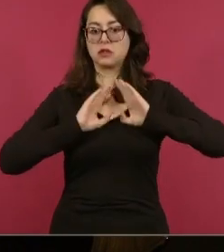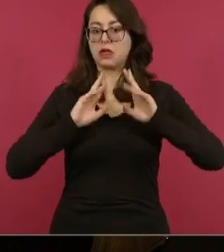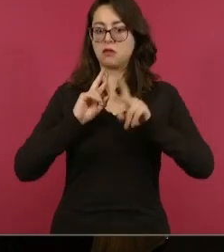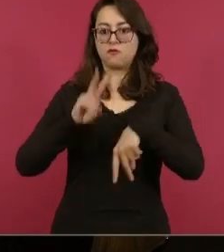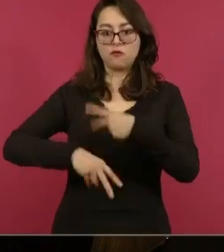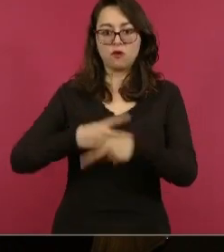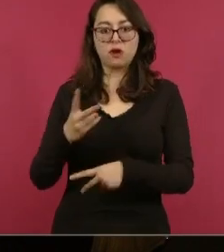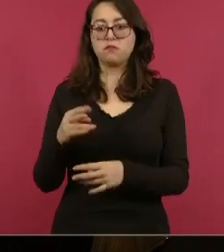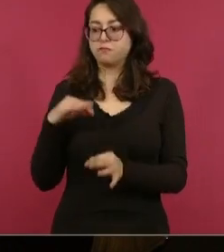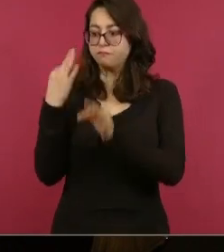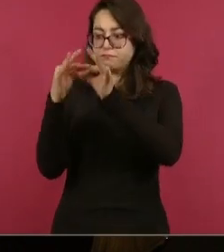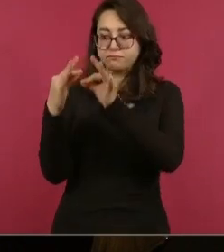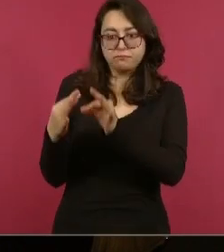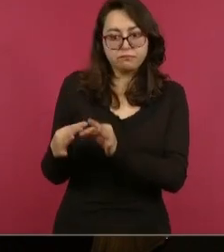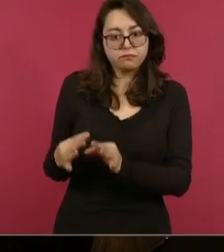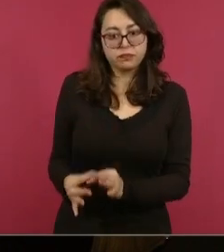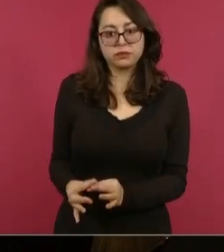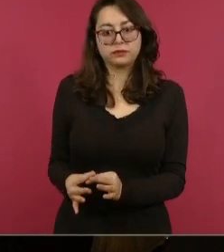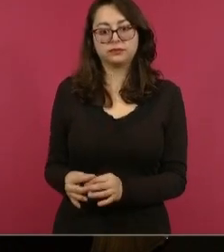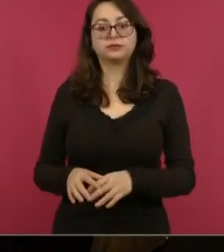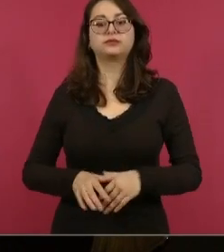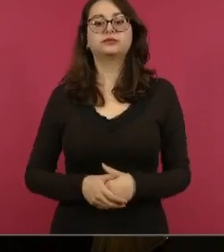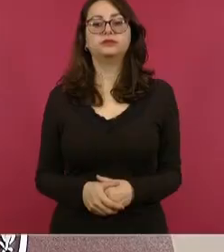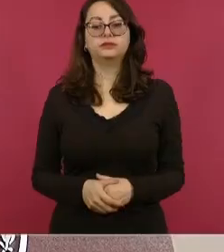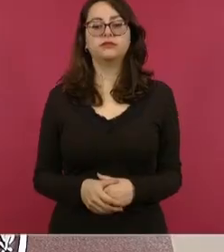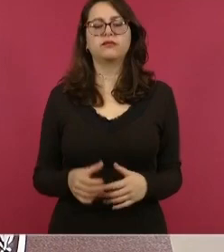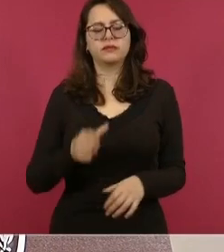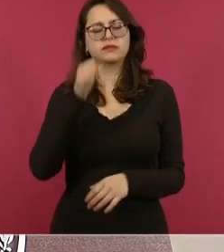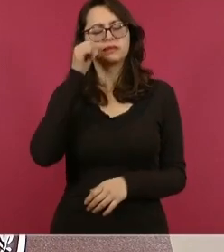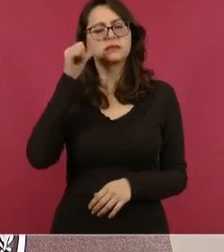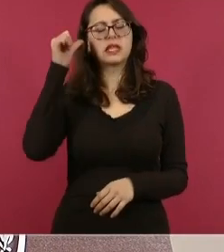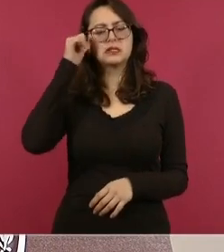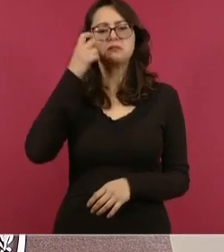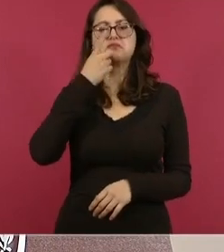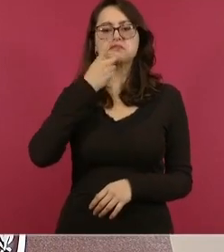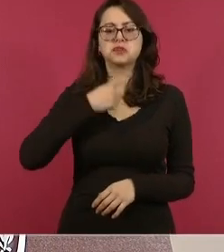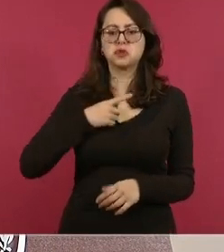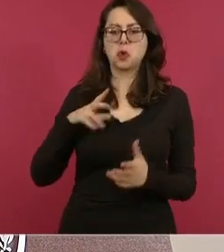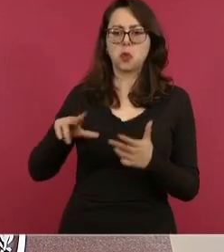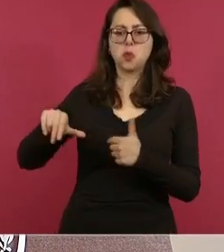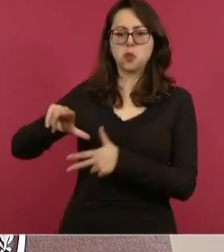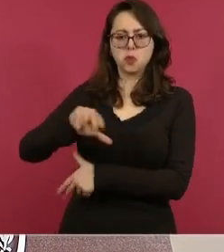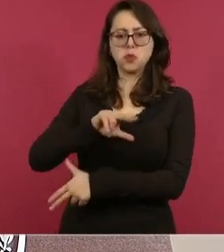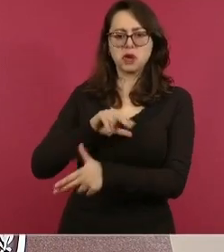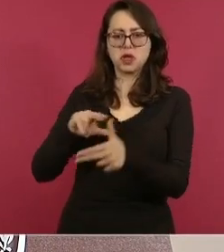cuando me informaron de que era un fenómeno, porque